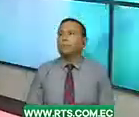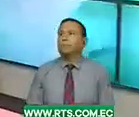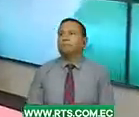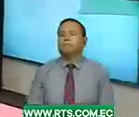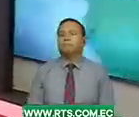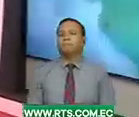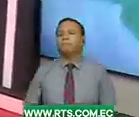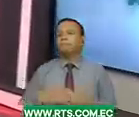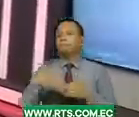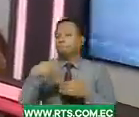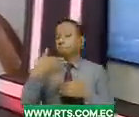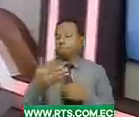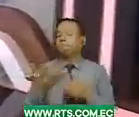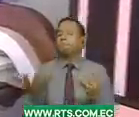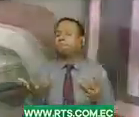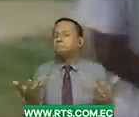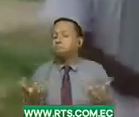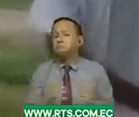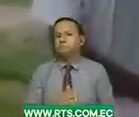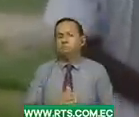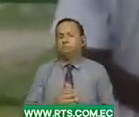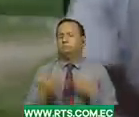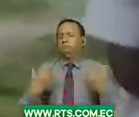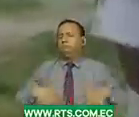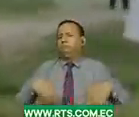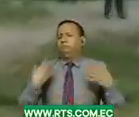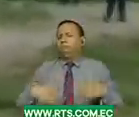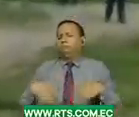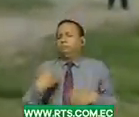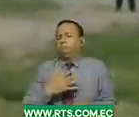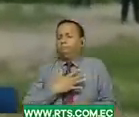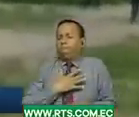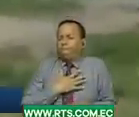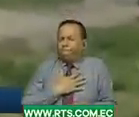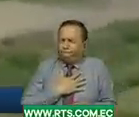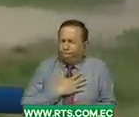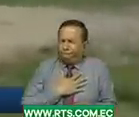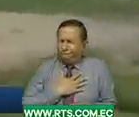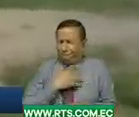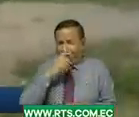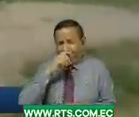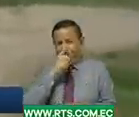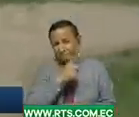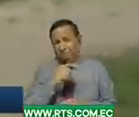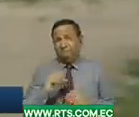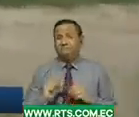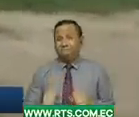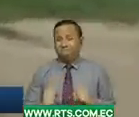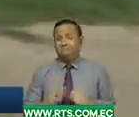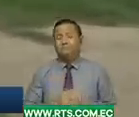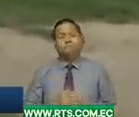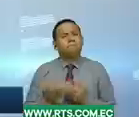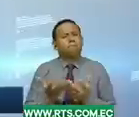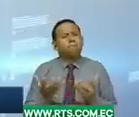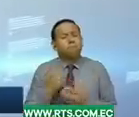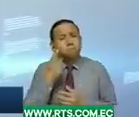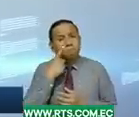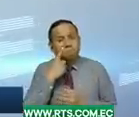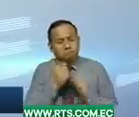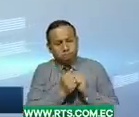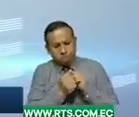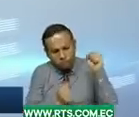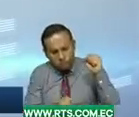Y más adelante, amigos, en un hecho realmente macabro, les contaremos sobre el hallazgo de